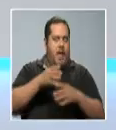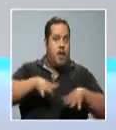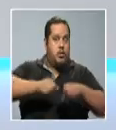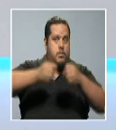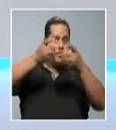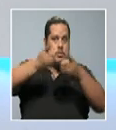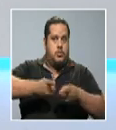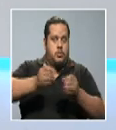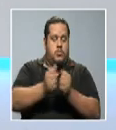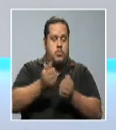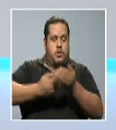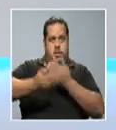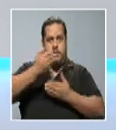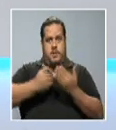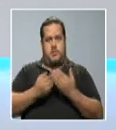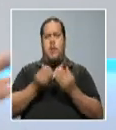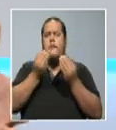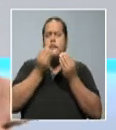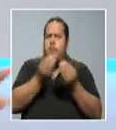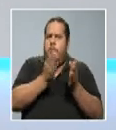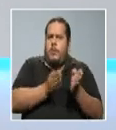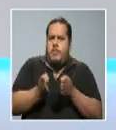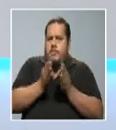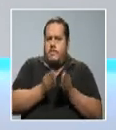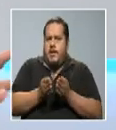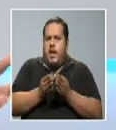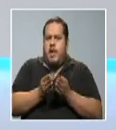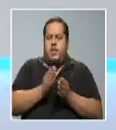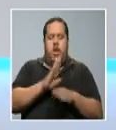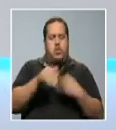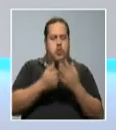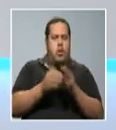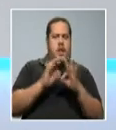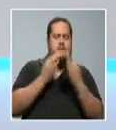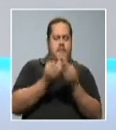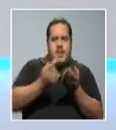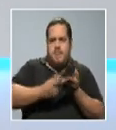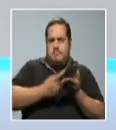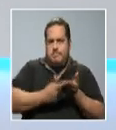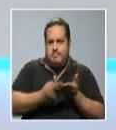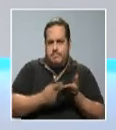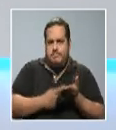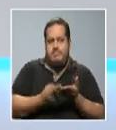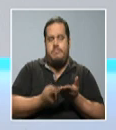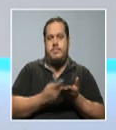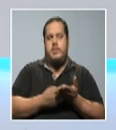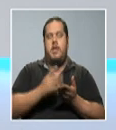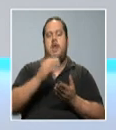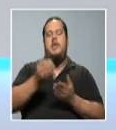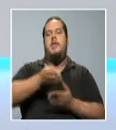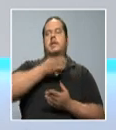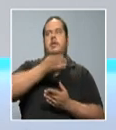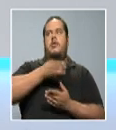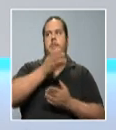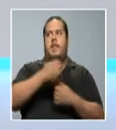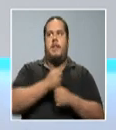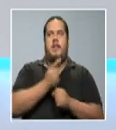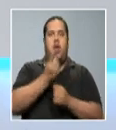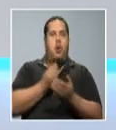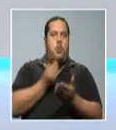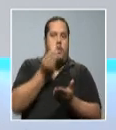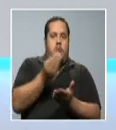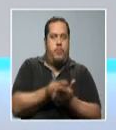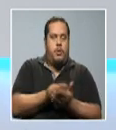decisión con anticipación, muy planificado en el seno de la familia, en el seno del hogar, y se recomienda hacer un